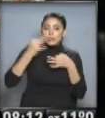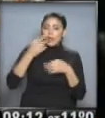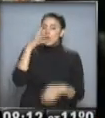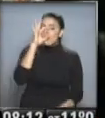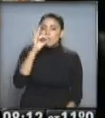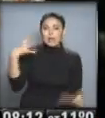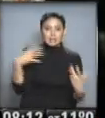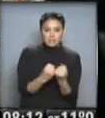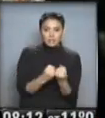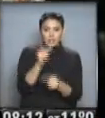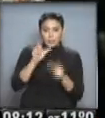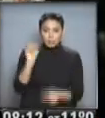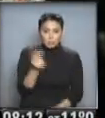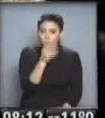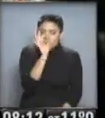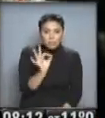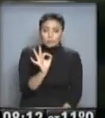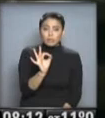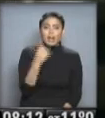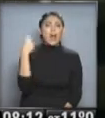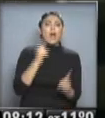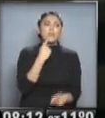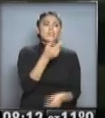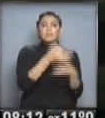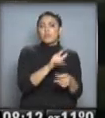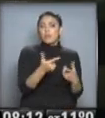un accidente con víctimas fatales en el subte, a pesar que dicen que es